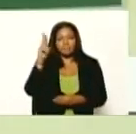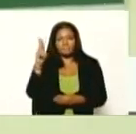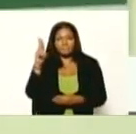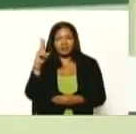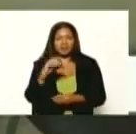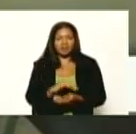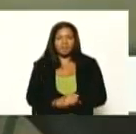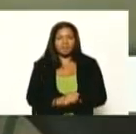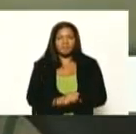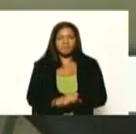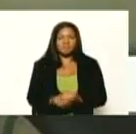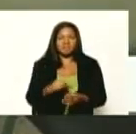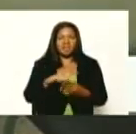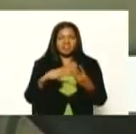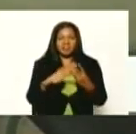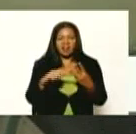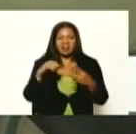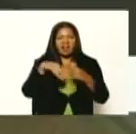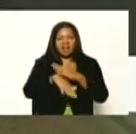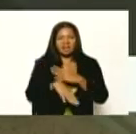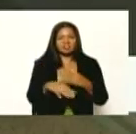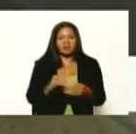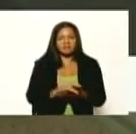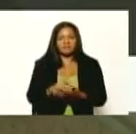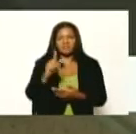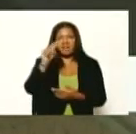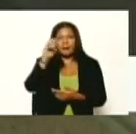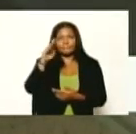Tres Raíces, Tablitas,